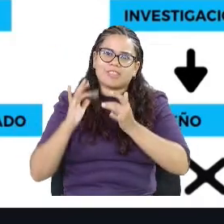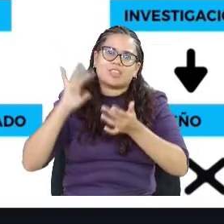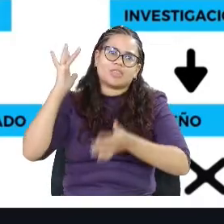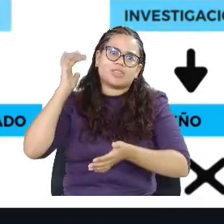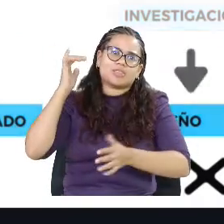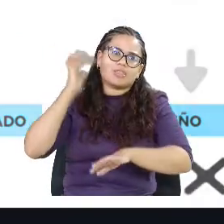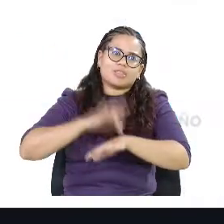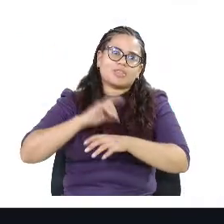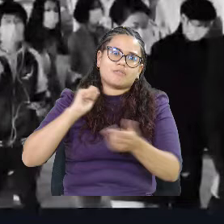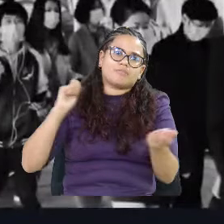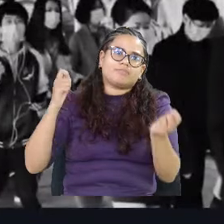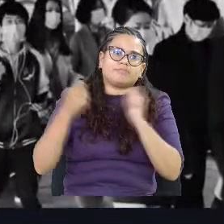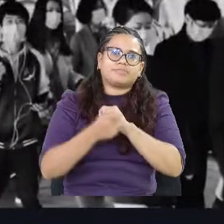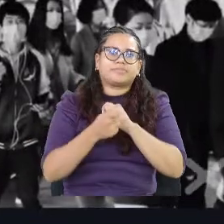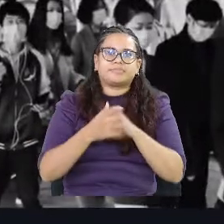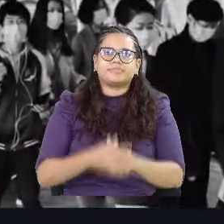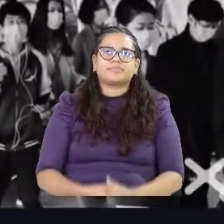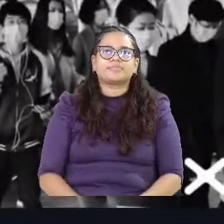nuevo.